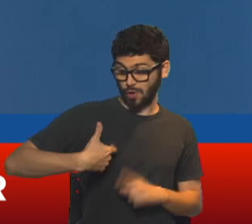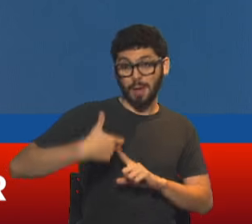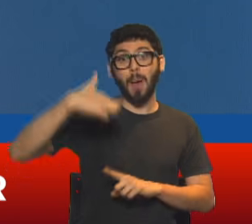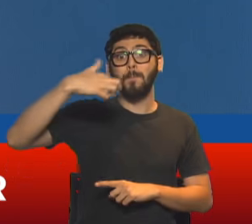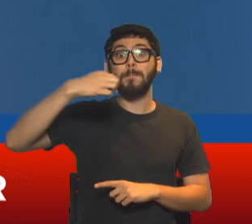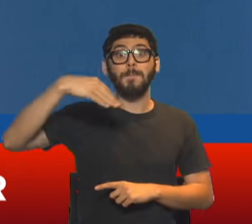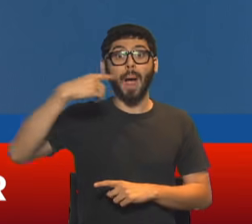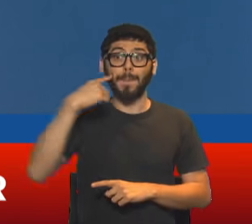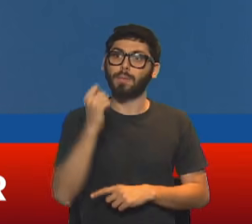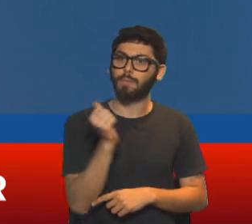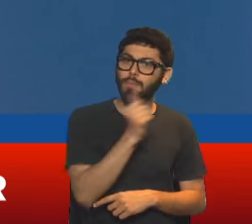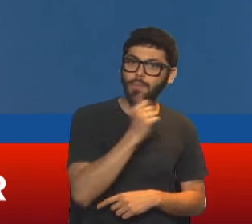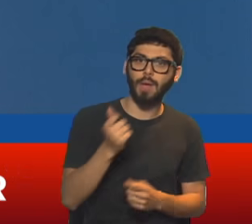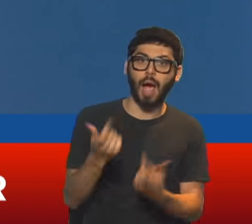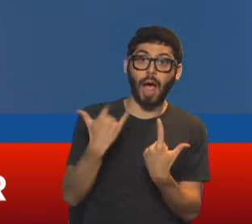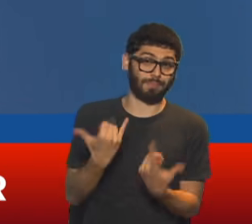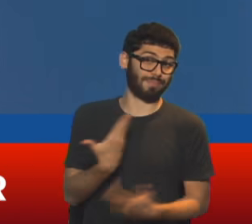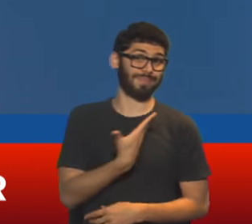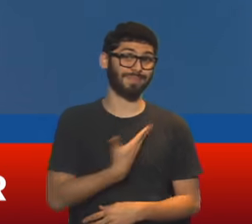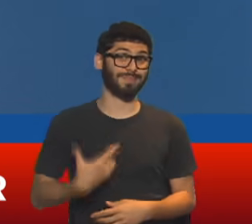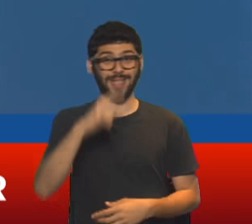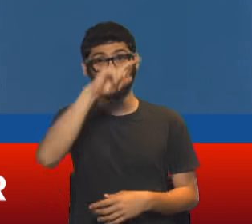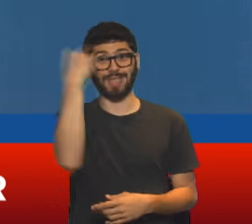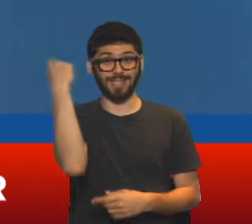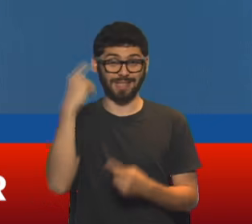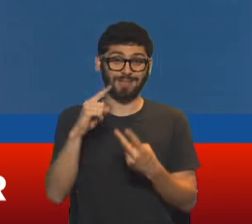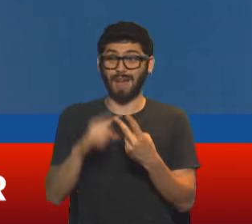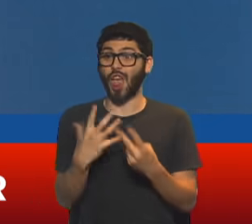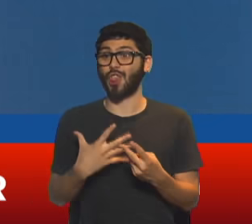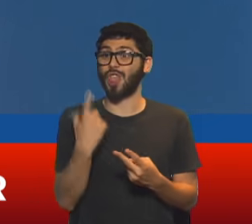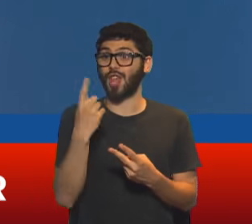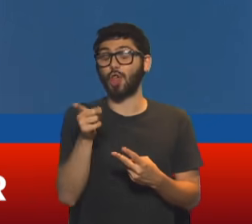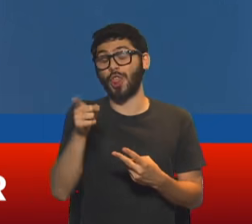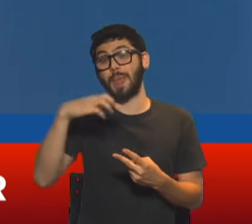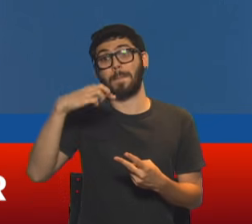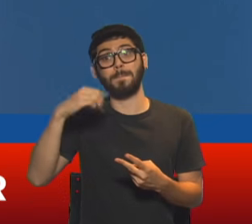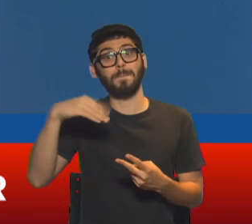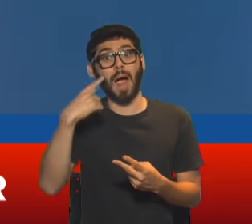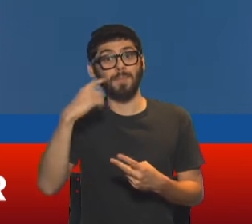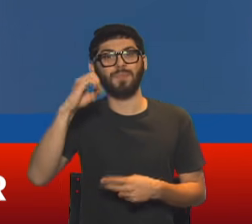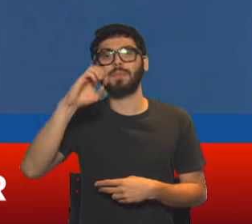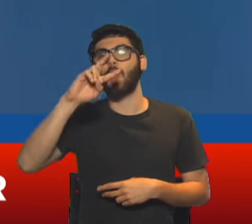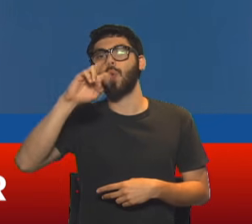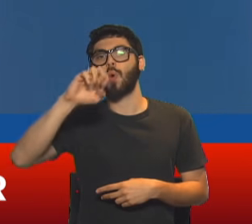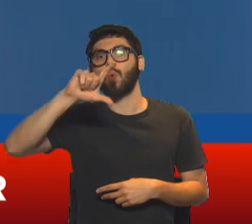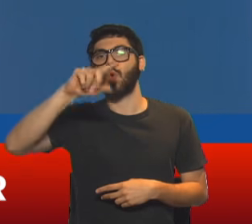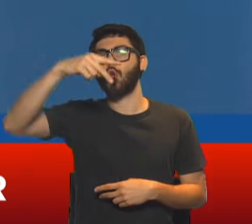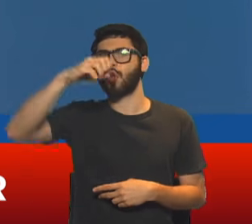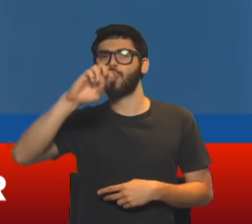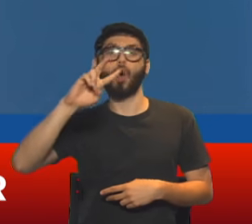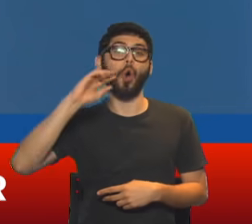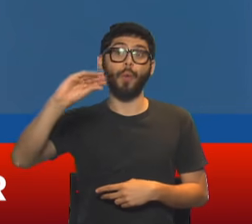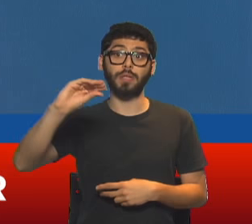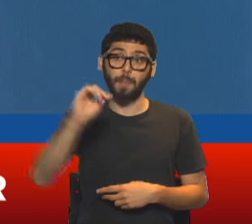medicamentos a partir de la decisión del presidente de la nación y de la directora ejecutiva del pami lohan a wall no beach tenés medicamentos a